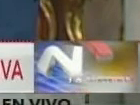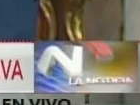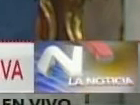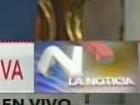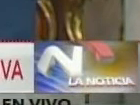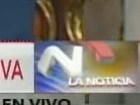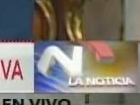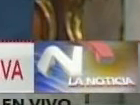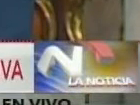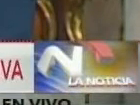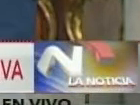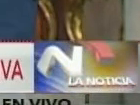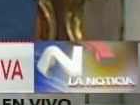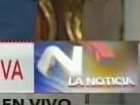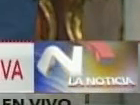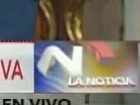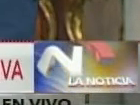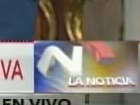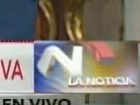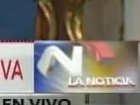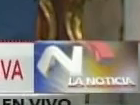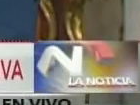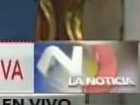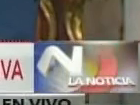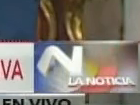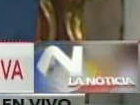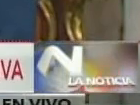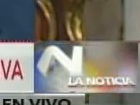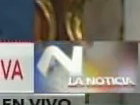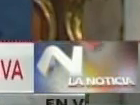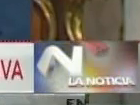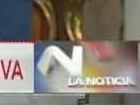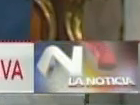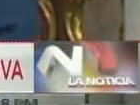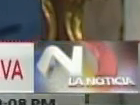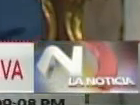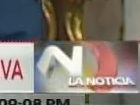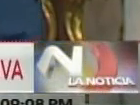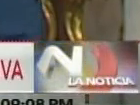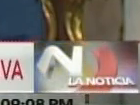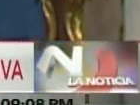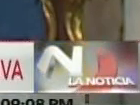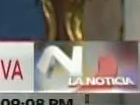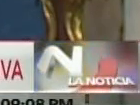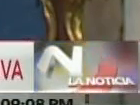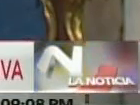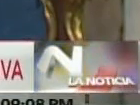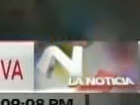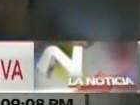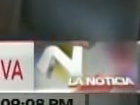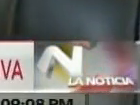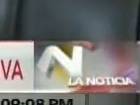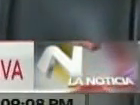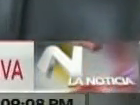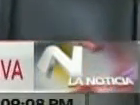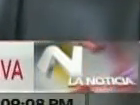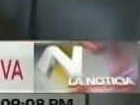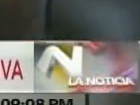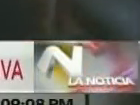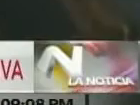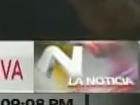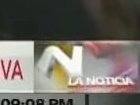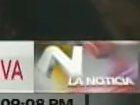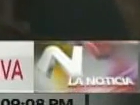productiva. Tenemos que hacerla. Yo estoy seguro que lo estamos haciendo, la vamos a hacer sobre todo. Yo tengo una